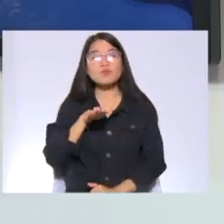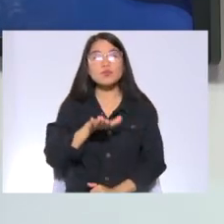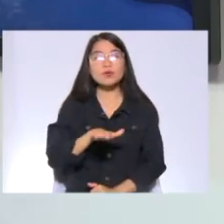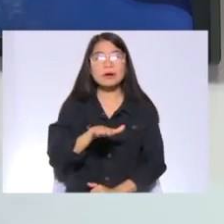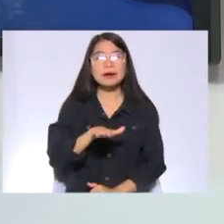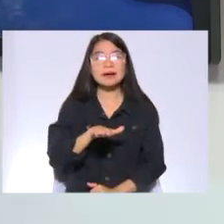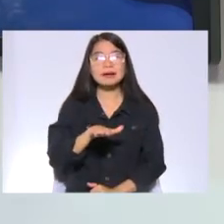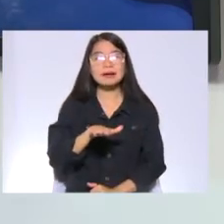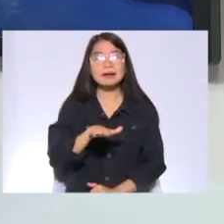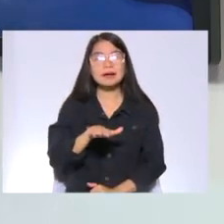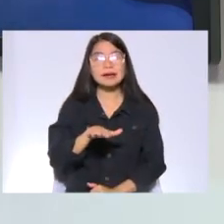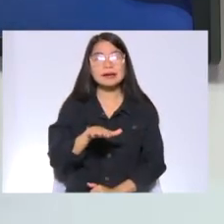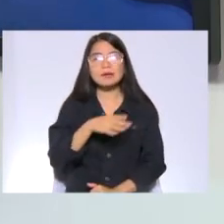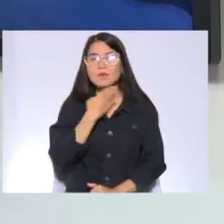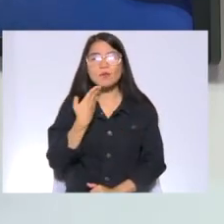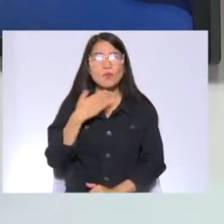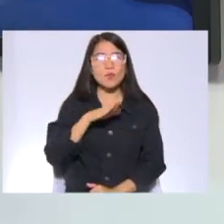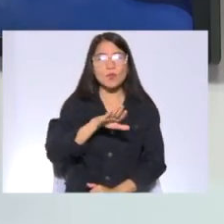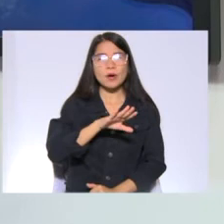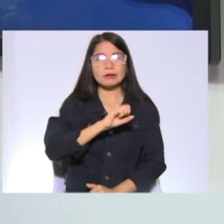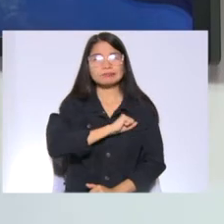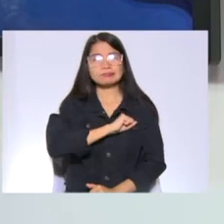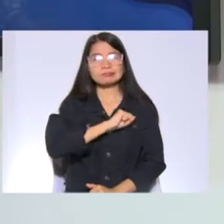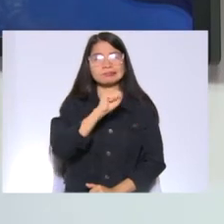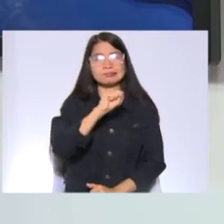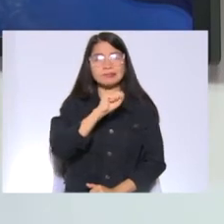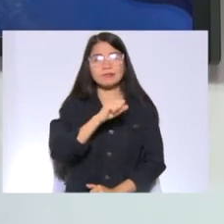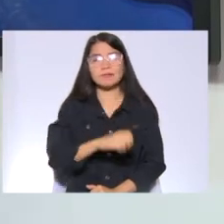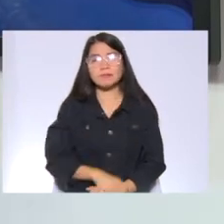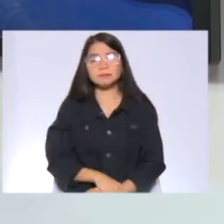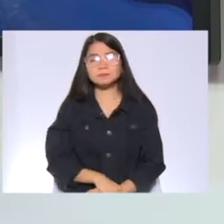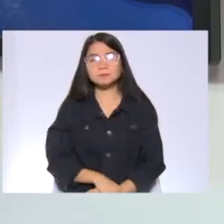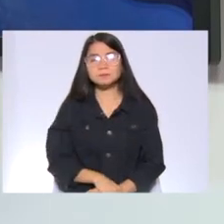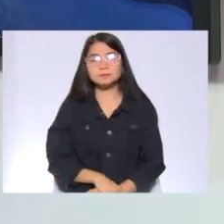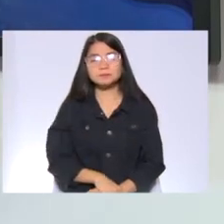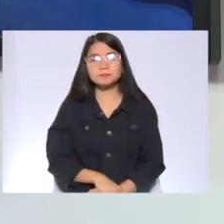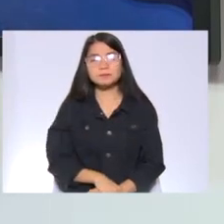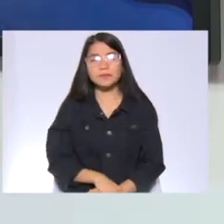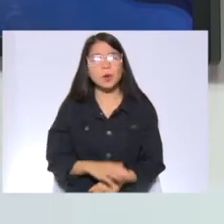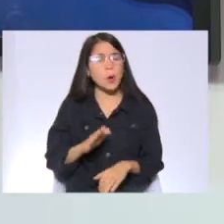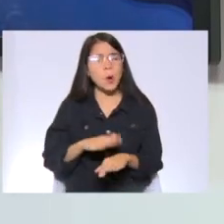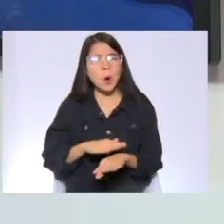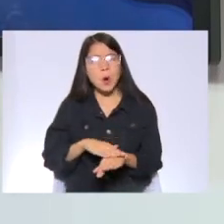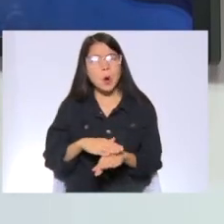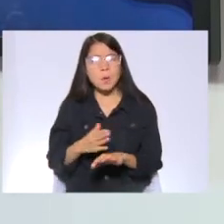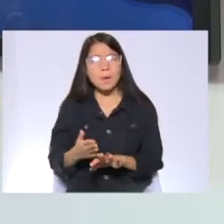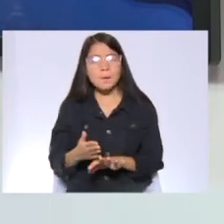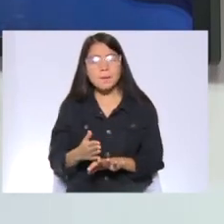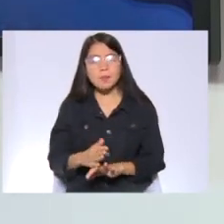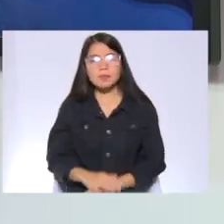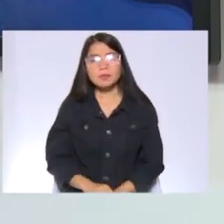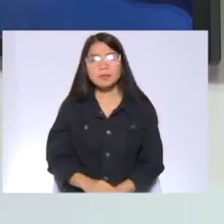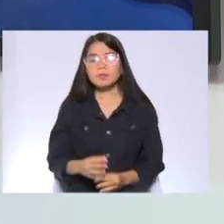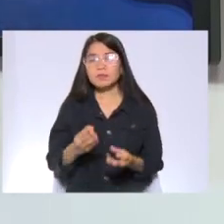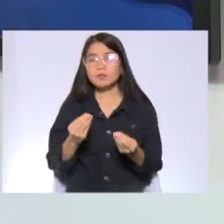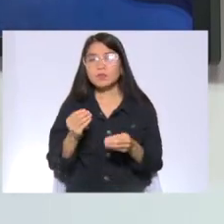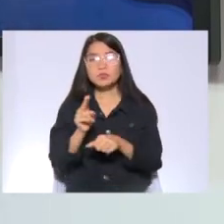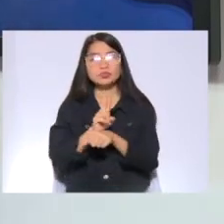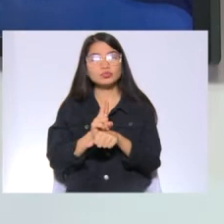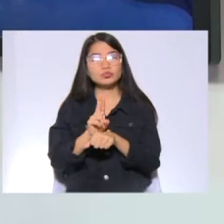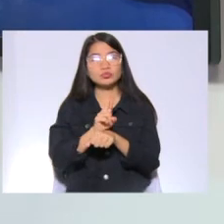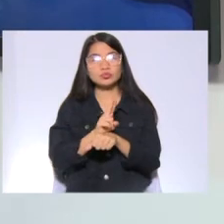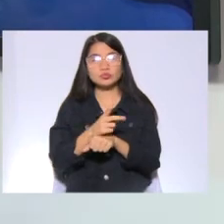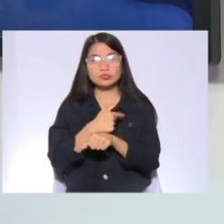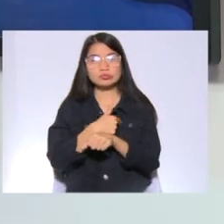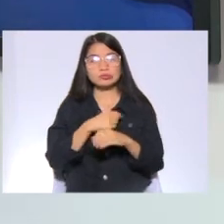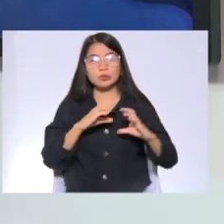muerte súbita, que es un infarto fulminante. Y esto se debe al gran uso que tiene el